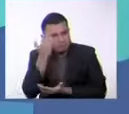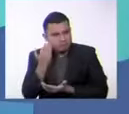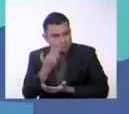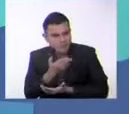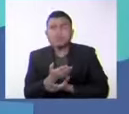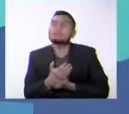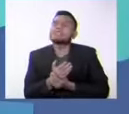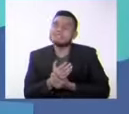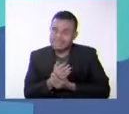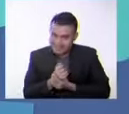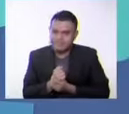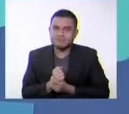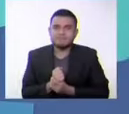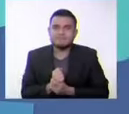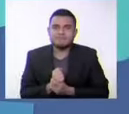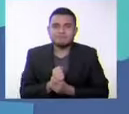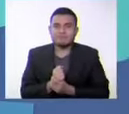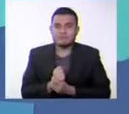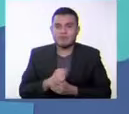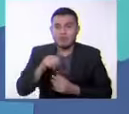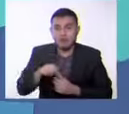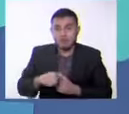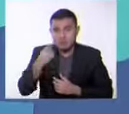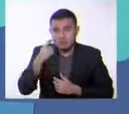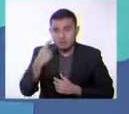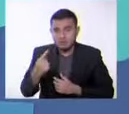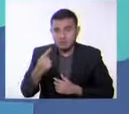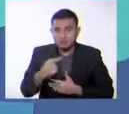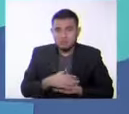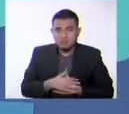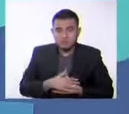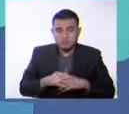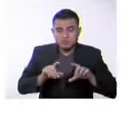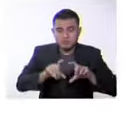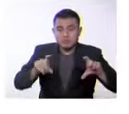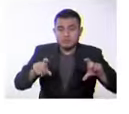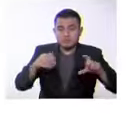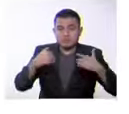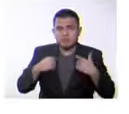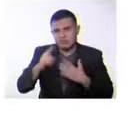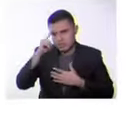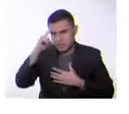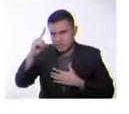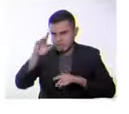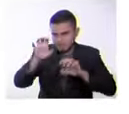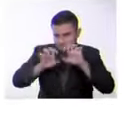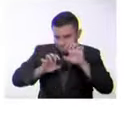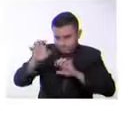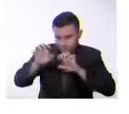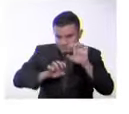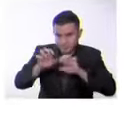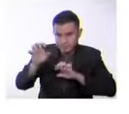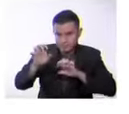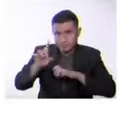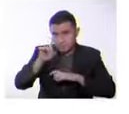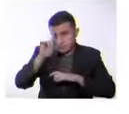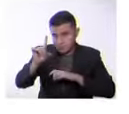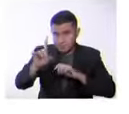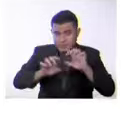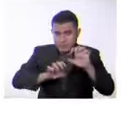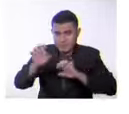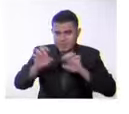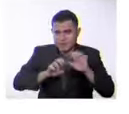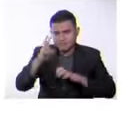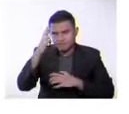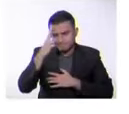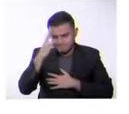es. De hecho, vamos a ver ahorita este ítem que tiene una intención evaluativa y esta intención es